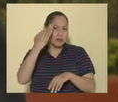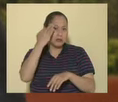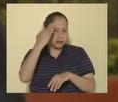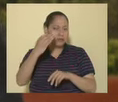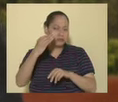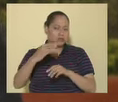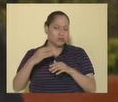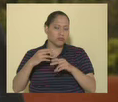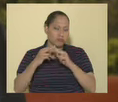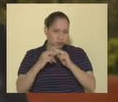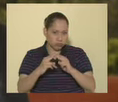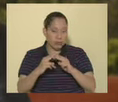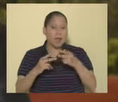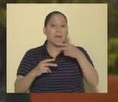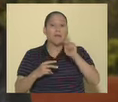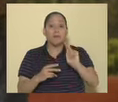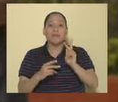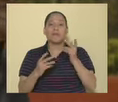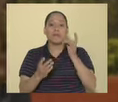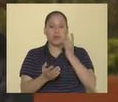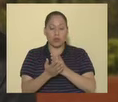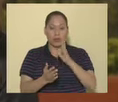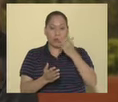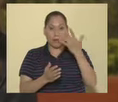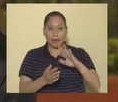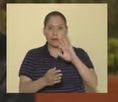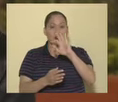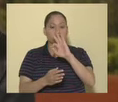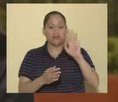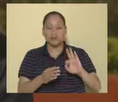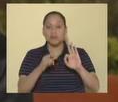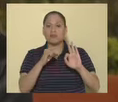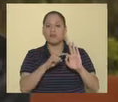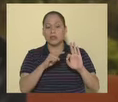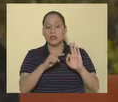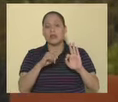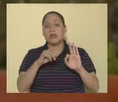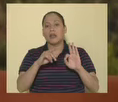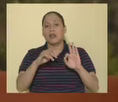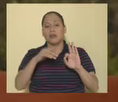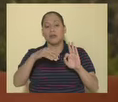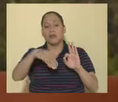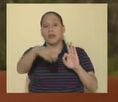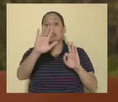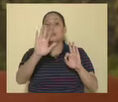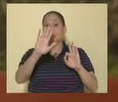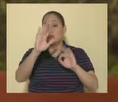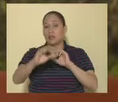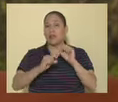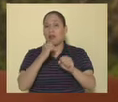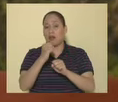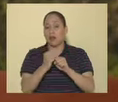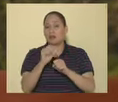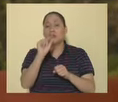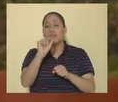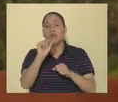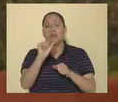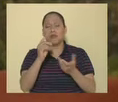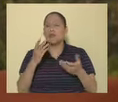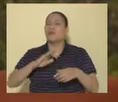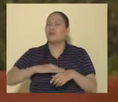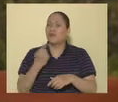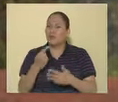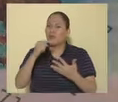años, pero solamente el 10% llega a sobrepasar los 50 años de vida. ¿Cuáles son las